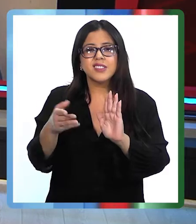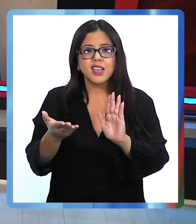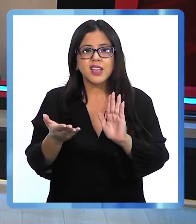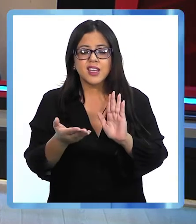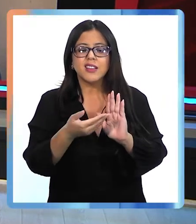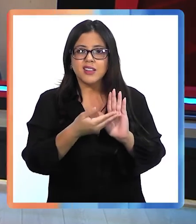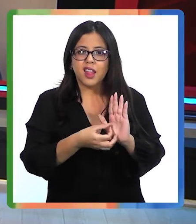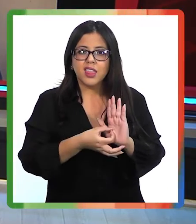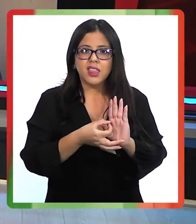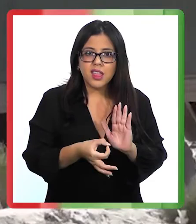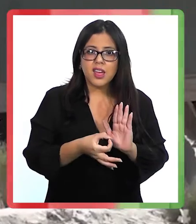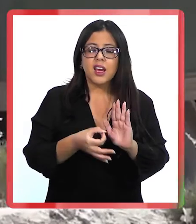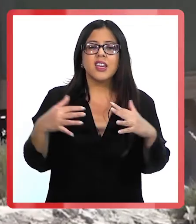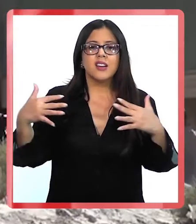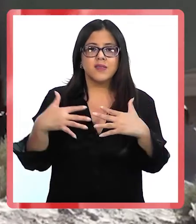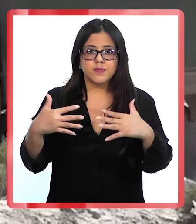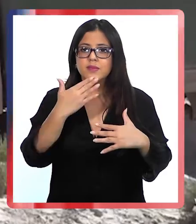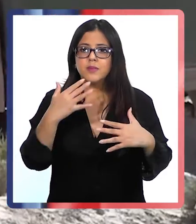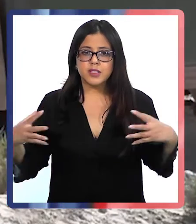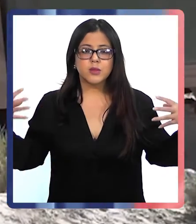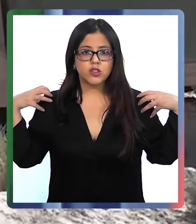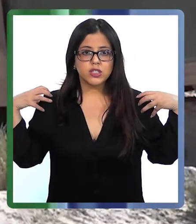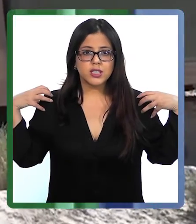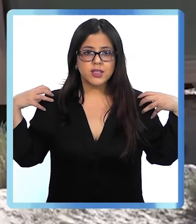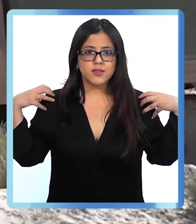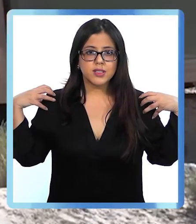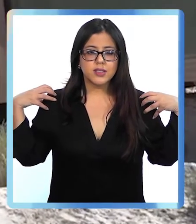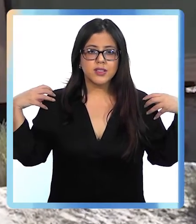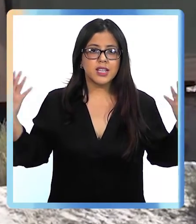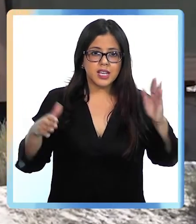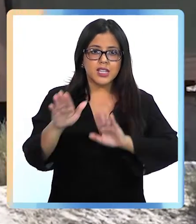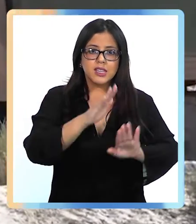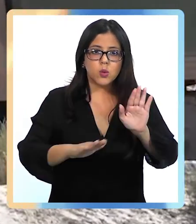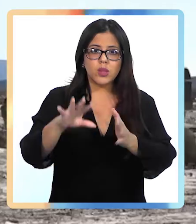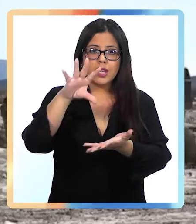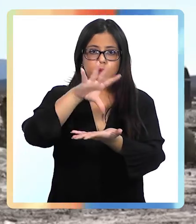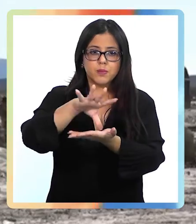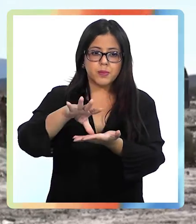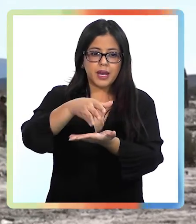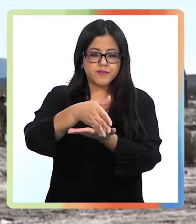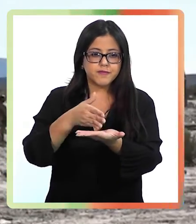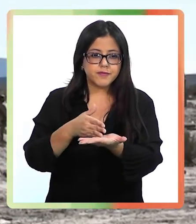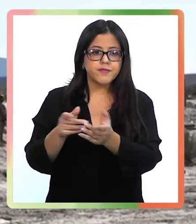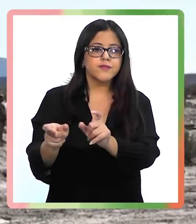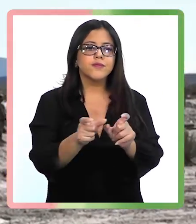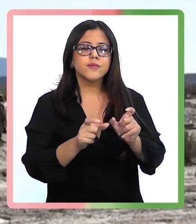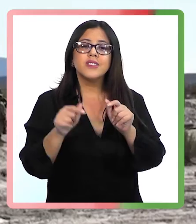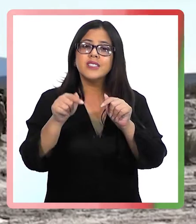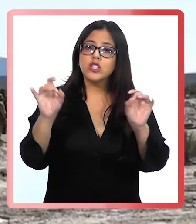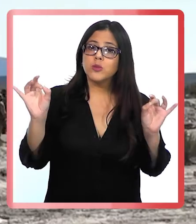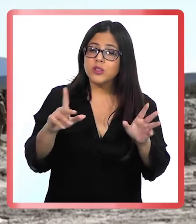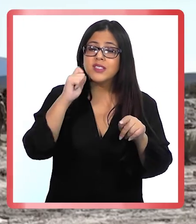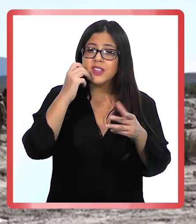indique que son las Fuerzas Armadas también las encargadas dentro de sus funciones de resguardar las fronteras. Y esa es una mirada que quizás es un poco más a largo